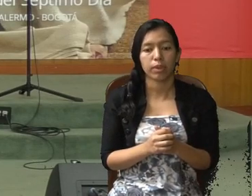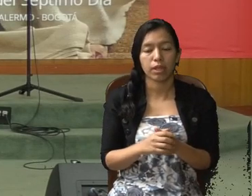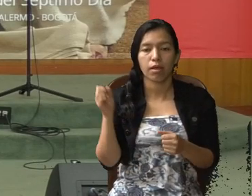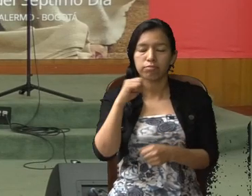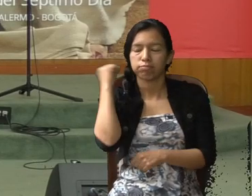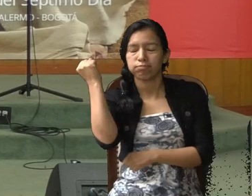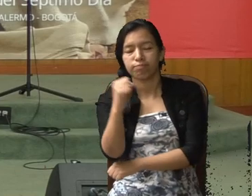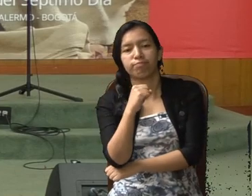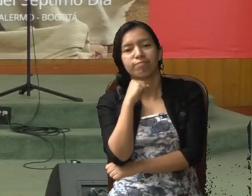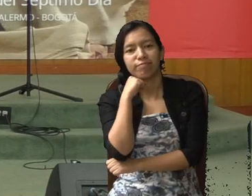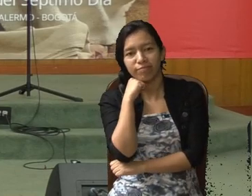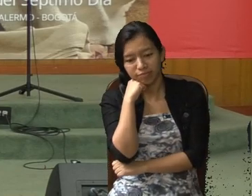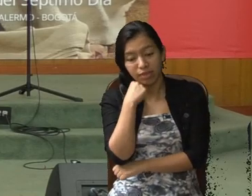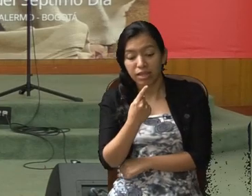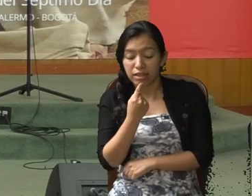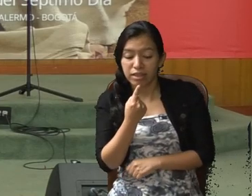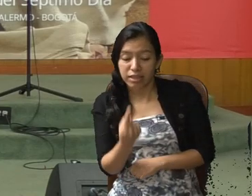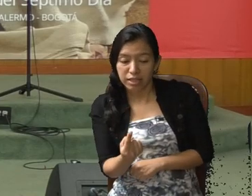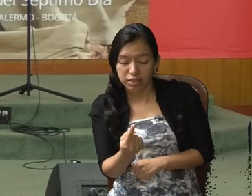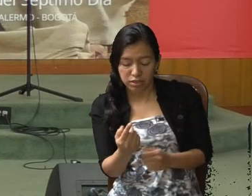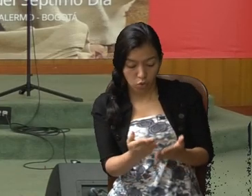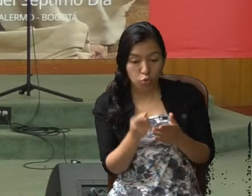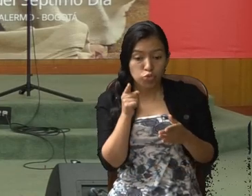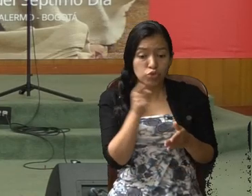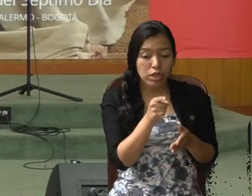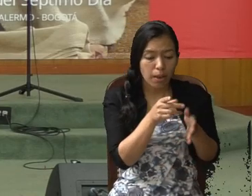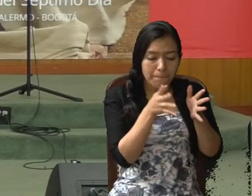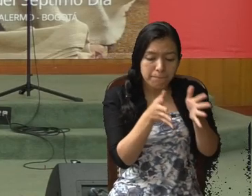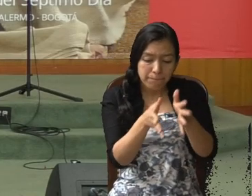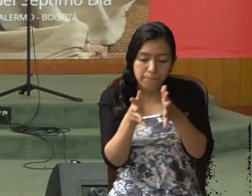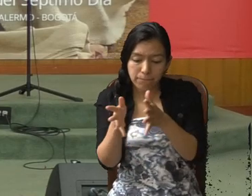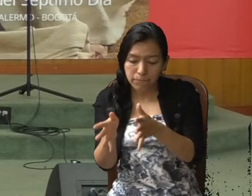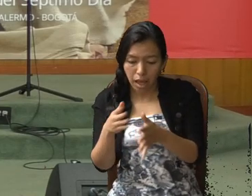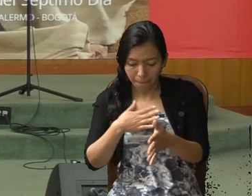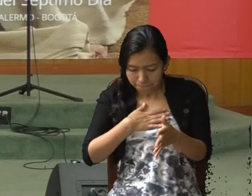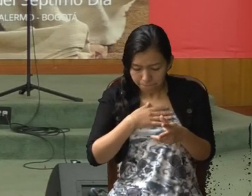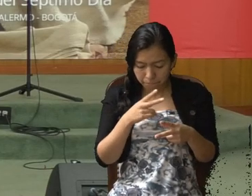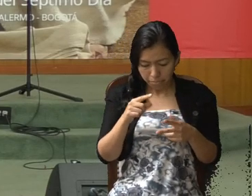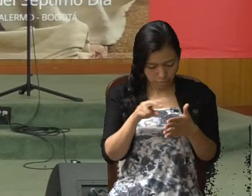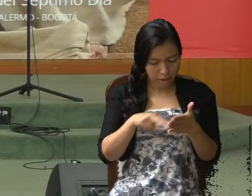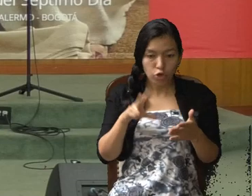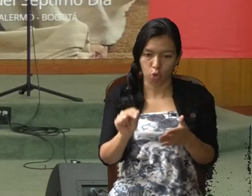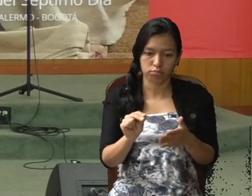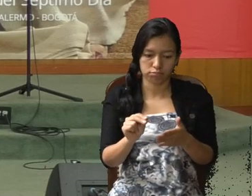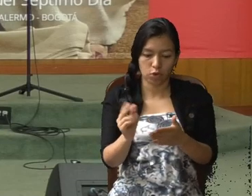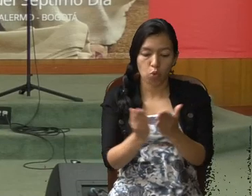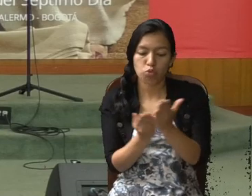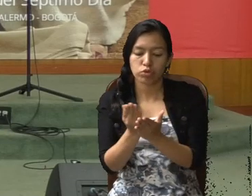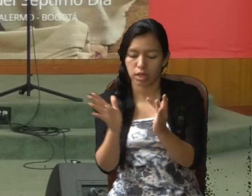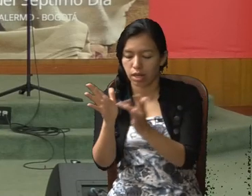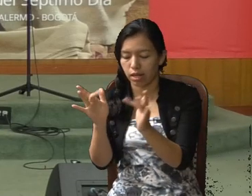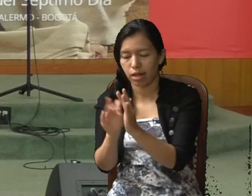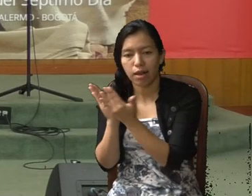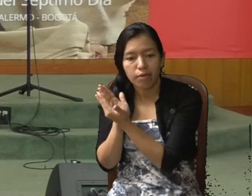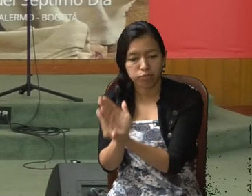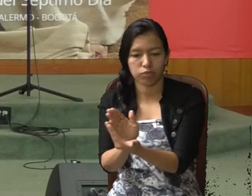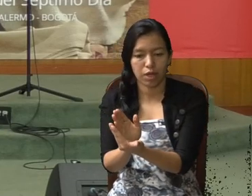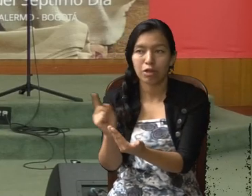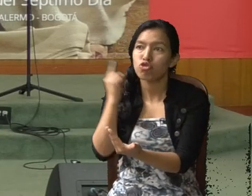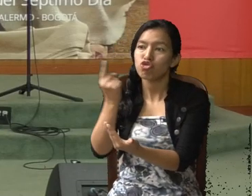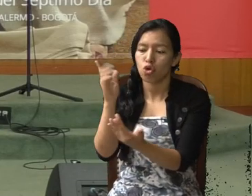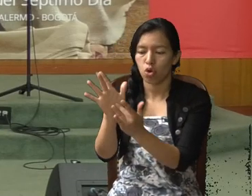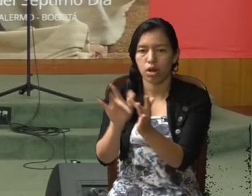G. White dice, cuando ustedes vayan a enseñar algo, no usen mis escritos, usen la palabra de Dios, porque es sola la